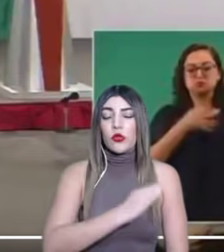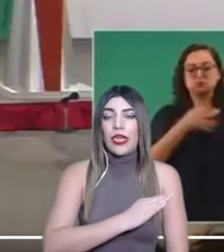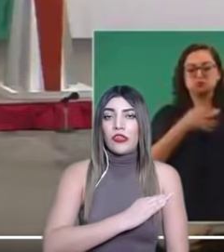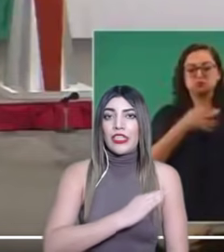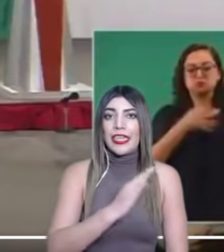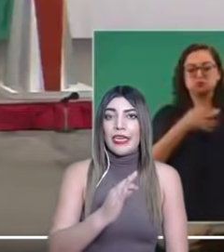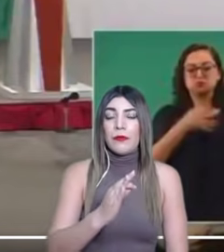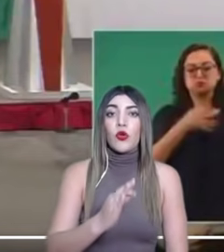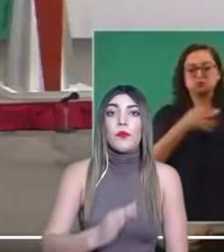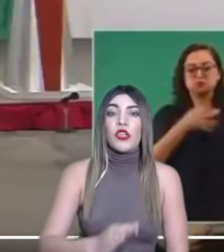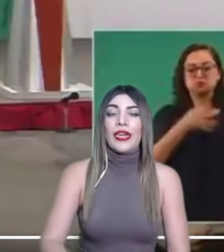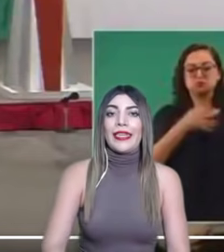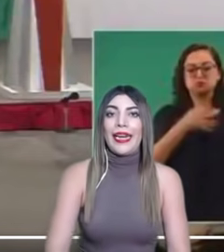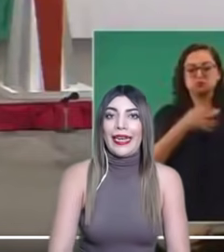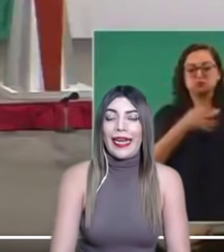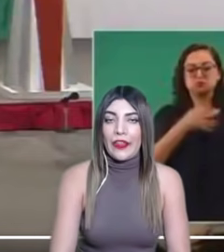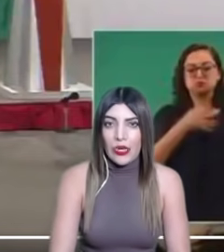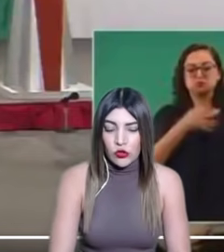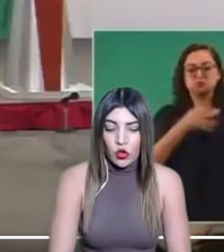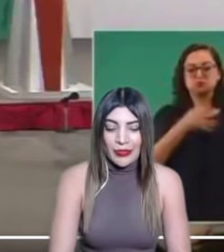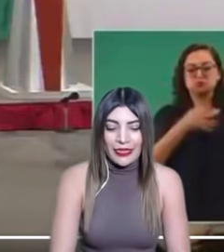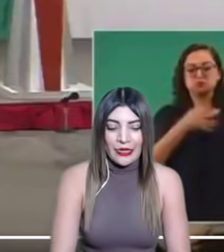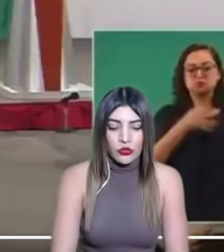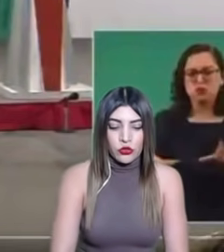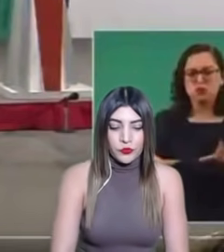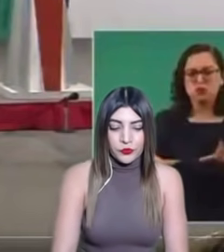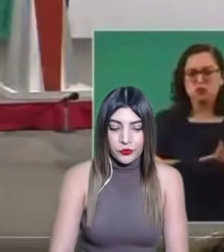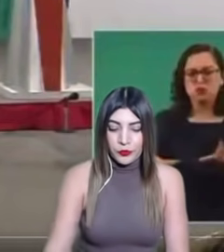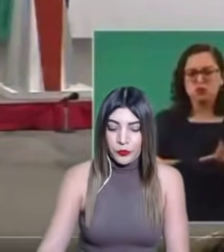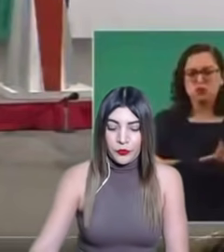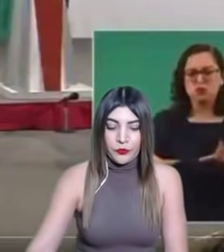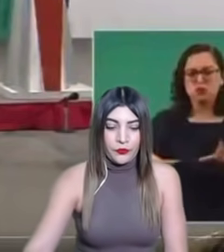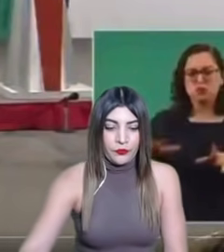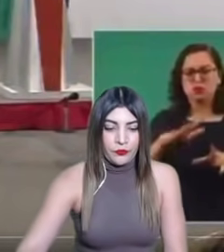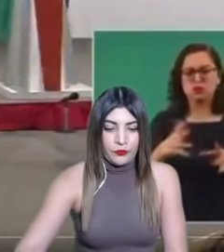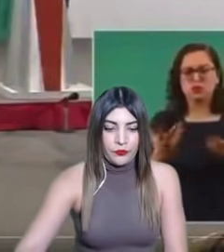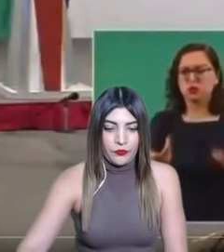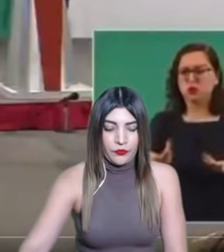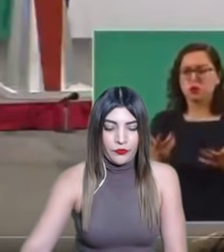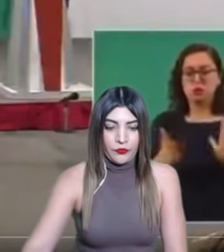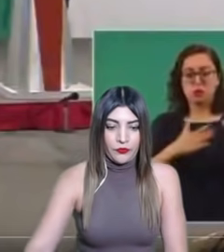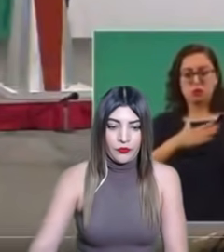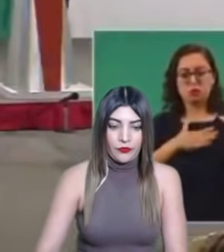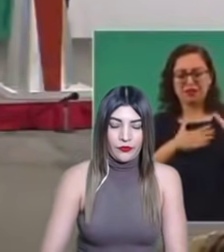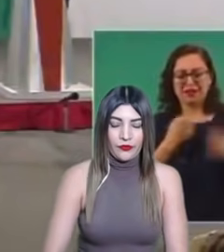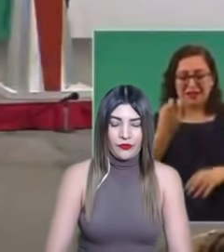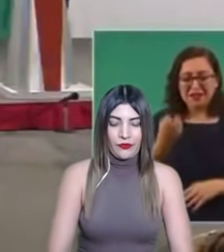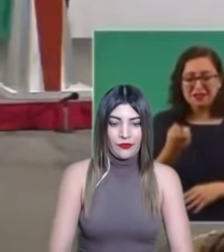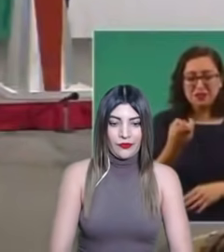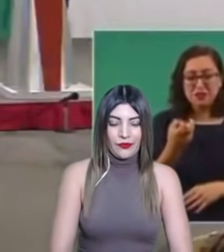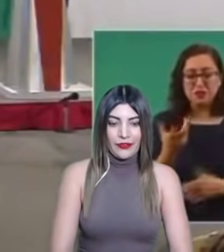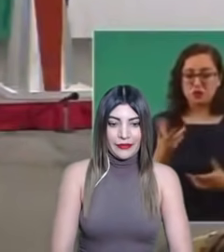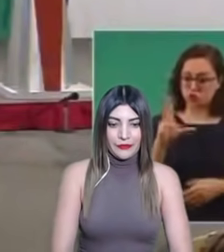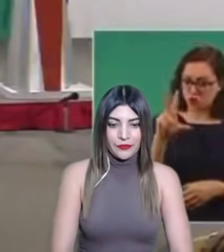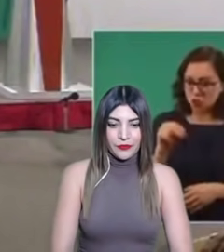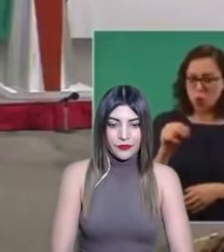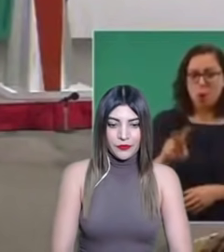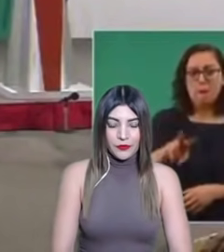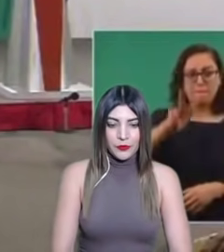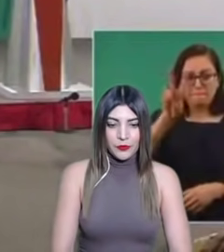Vamos a escucharlos y díganme su opinión aquí en la caja de los comentarios. No un compromiso